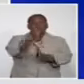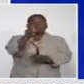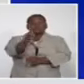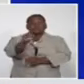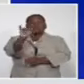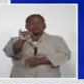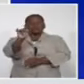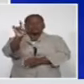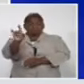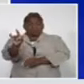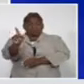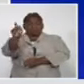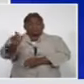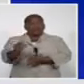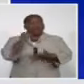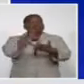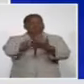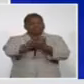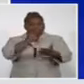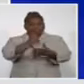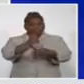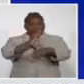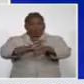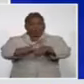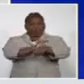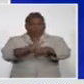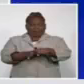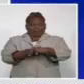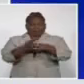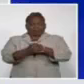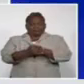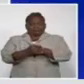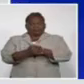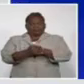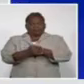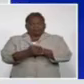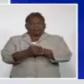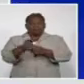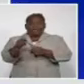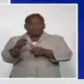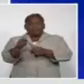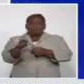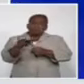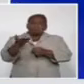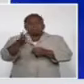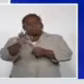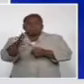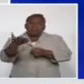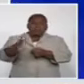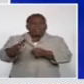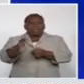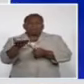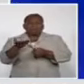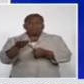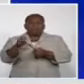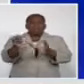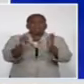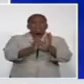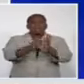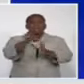12.169 casos confirmados. Eso da un promedio de 1.014 casos